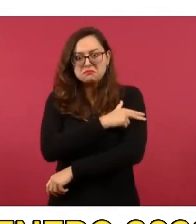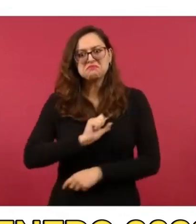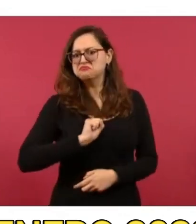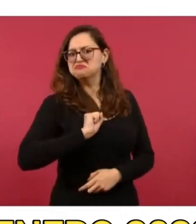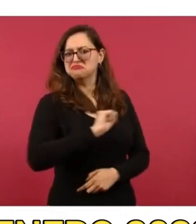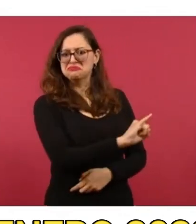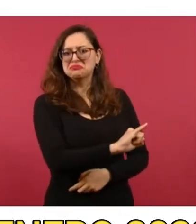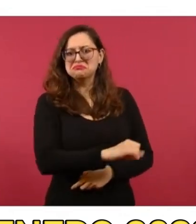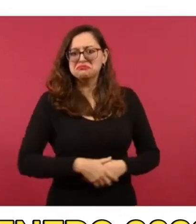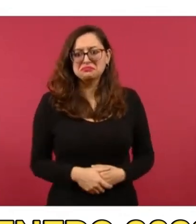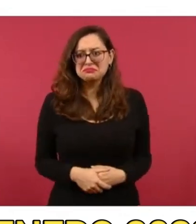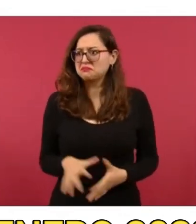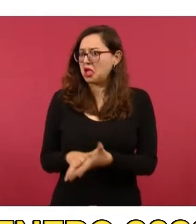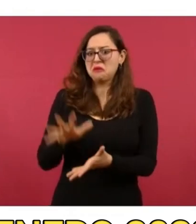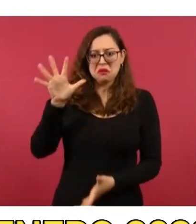claro que sí.